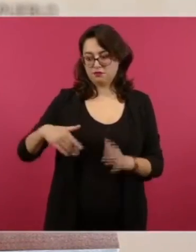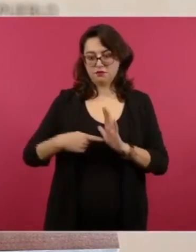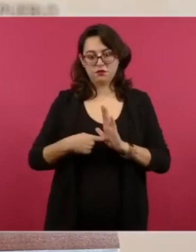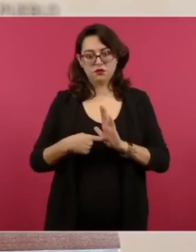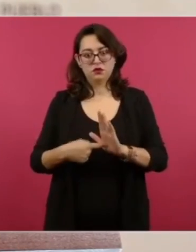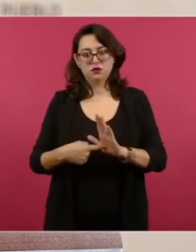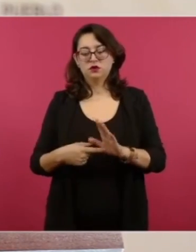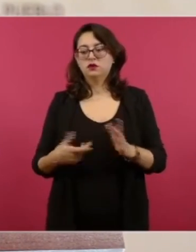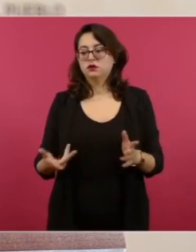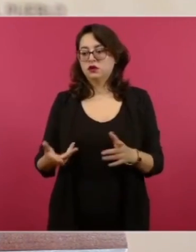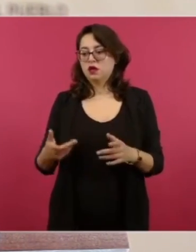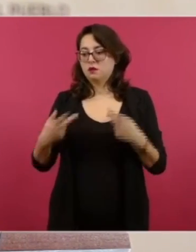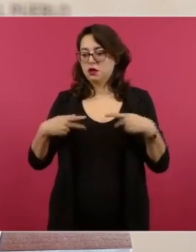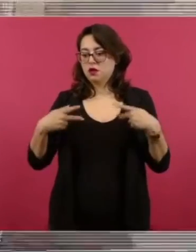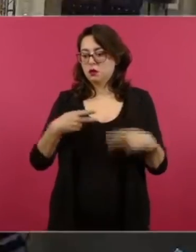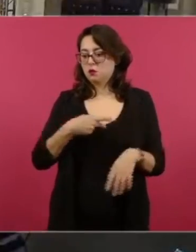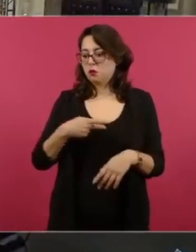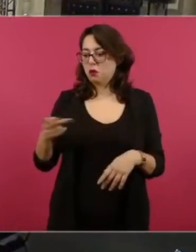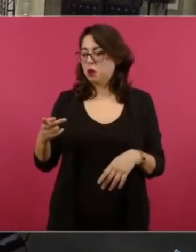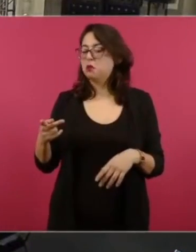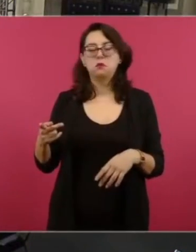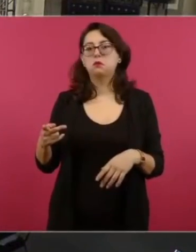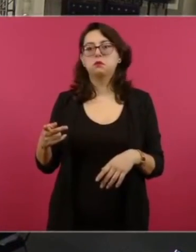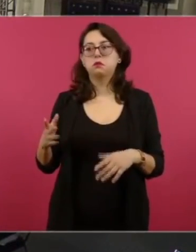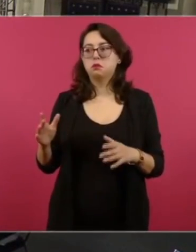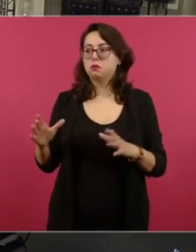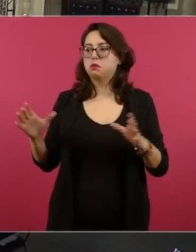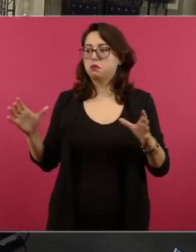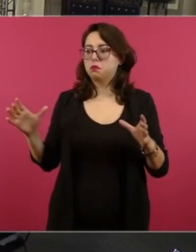en este gobierno, miren,